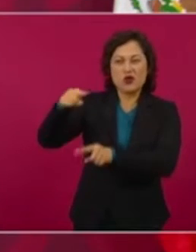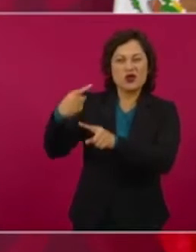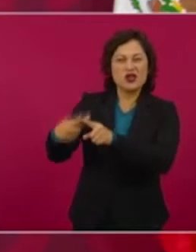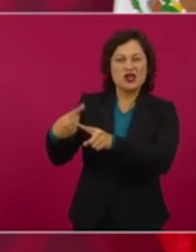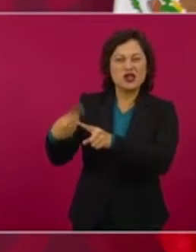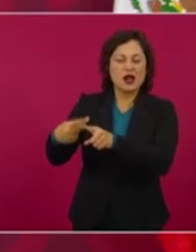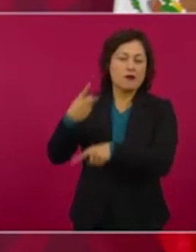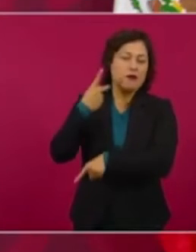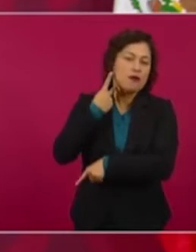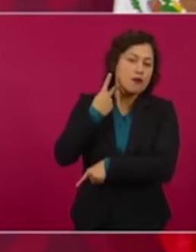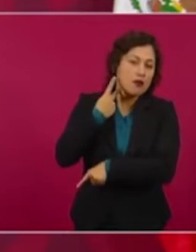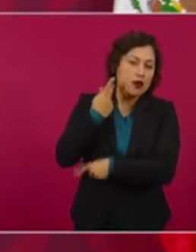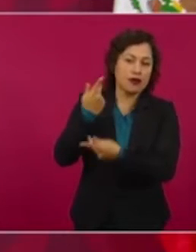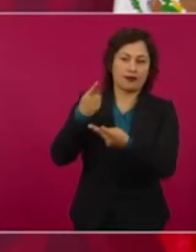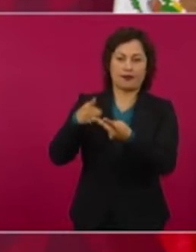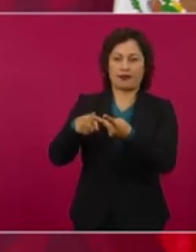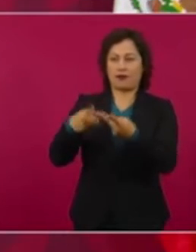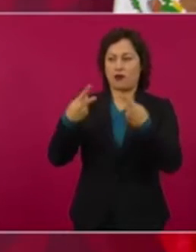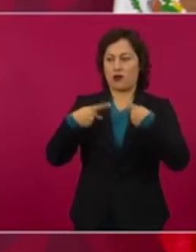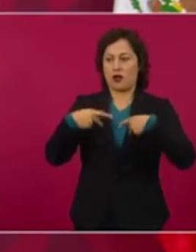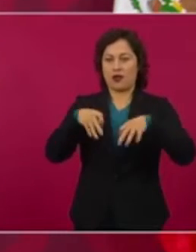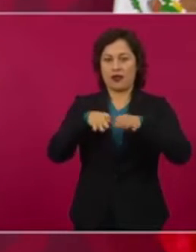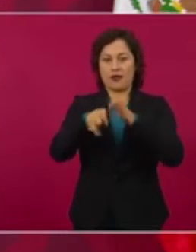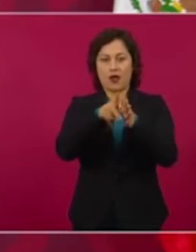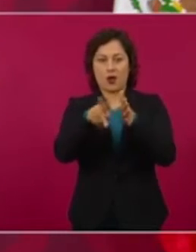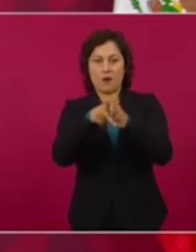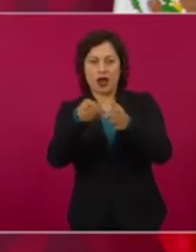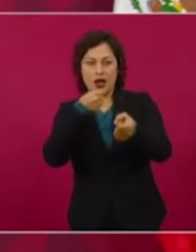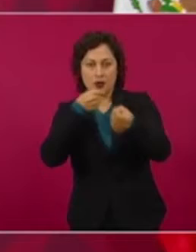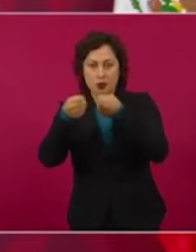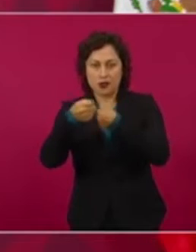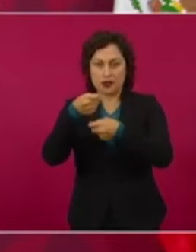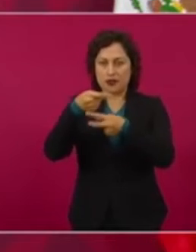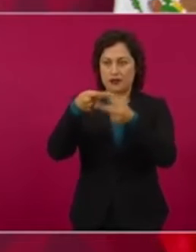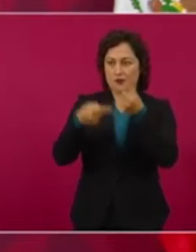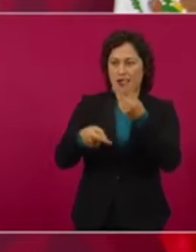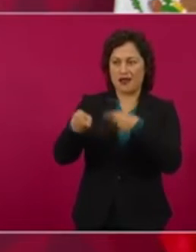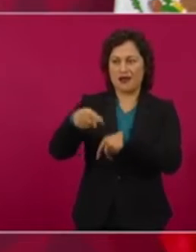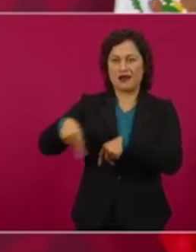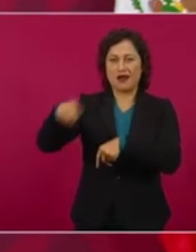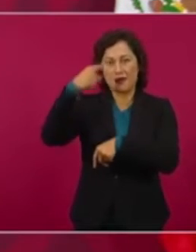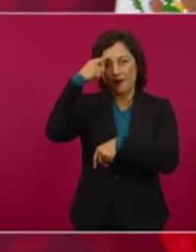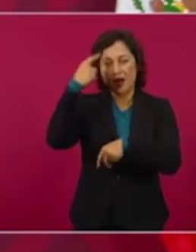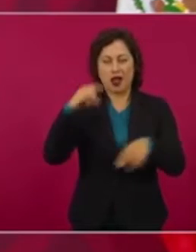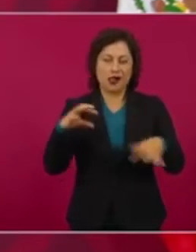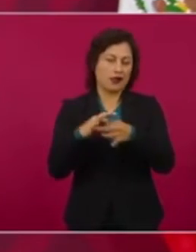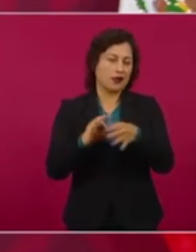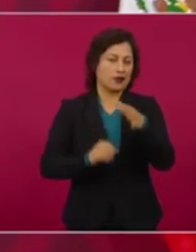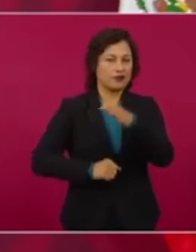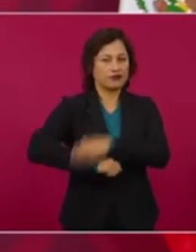periodistas para mantener todo el sistema de corrupción.